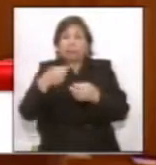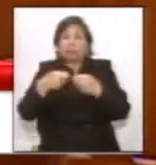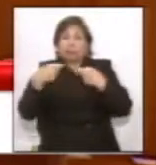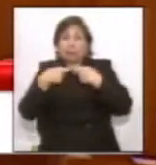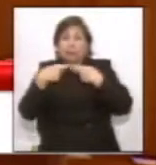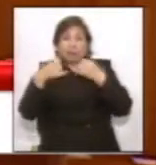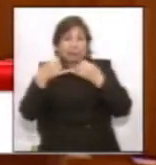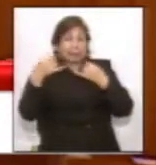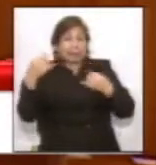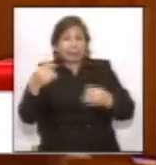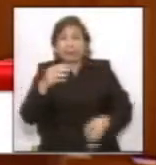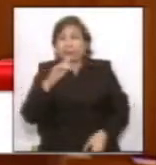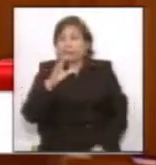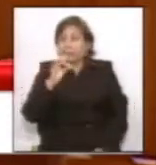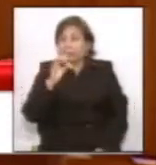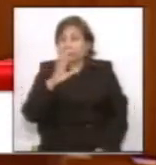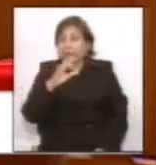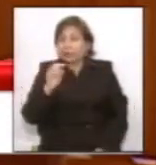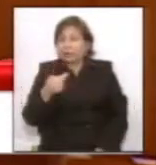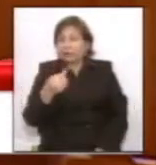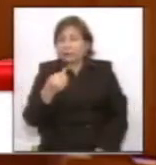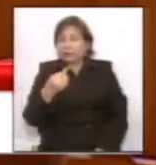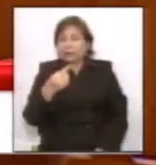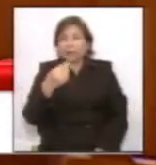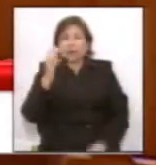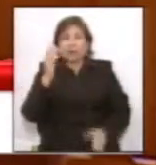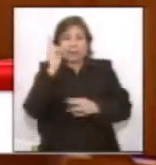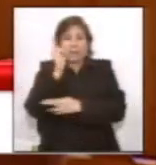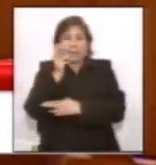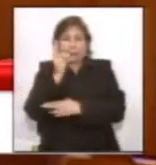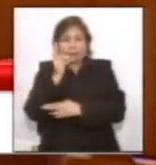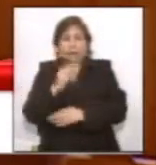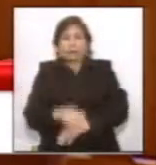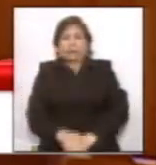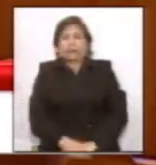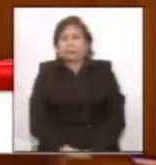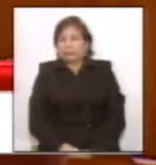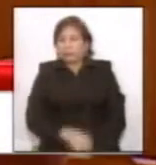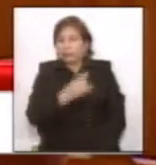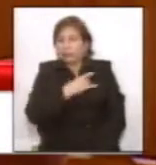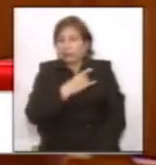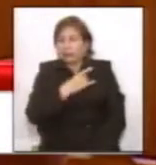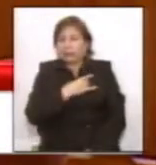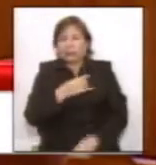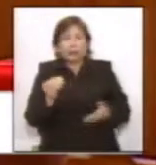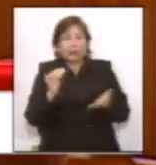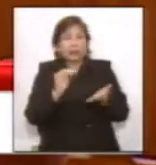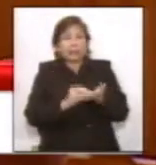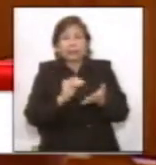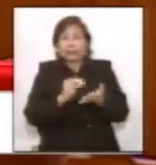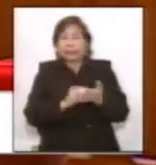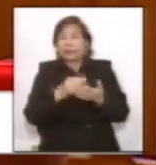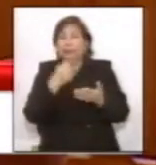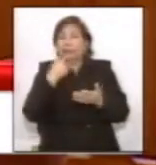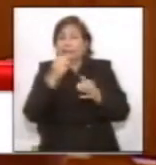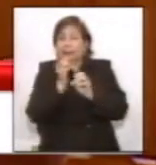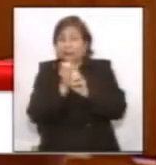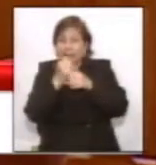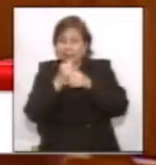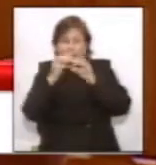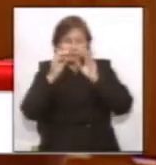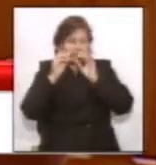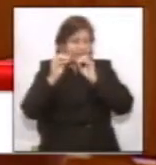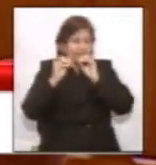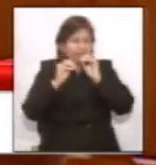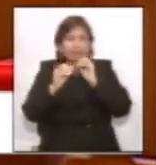para 85.000 estudiantes y 188 docentes universitarios. Y de forma adicional, estamos gestionando los